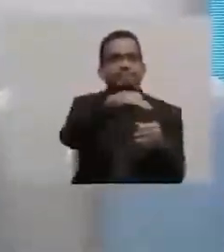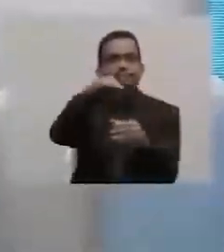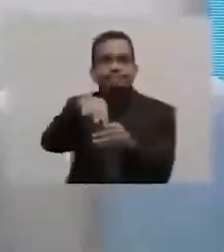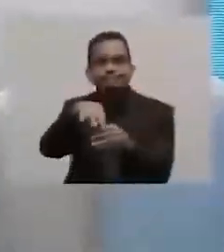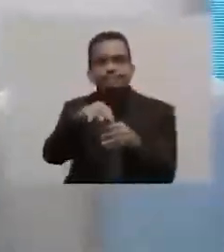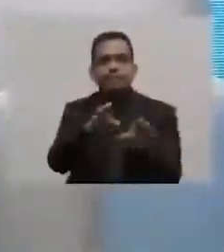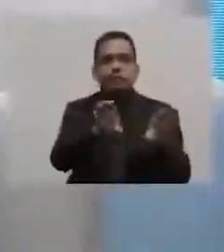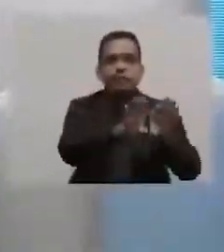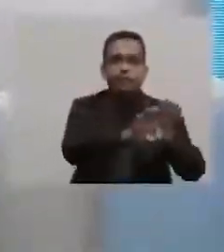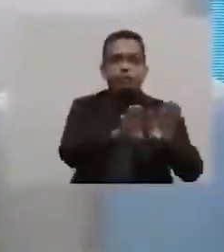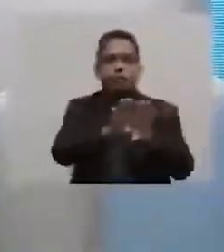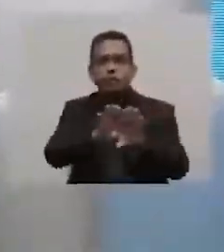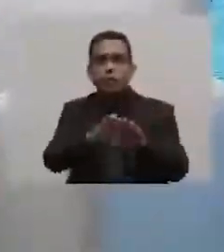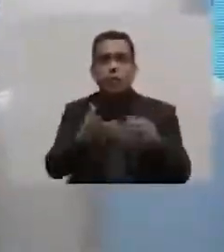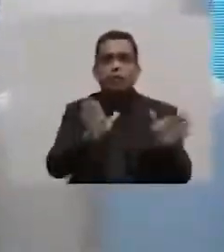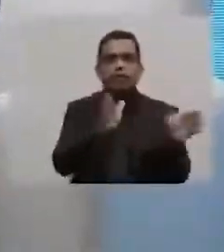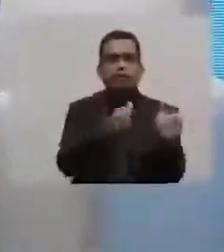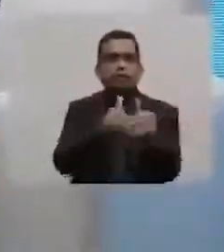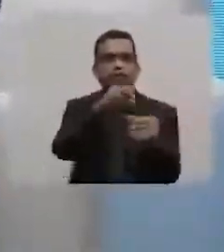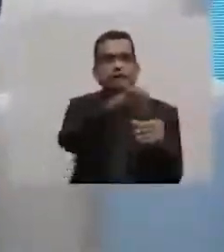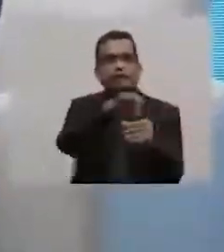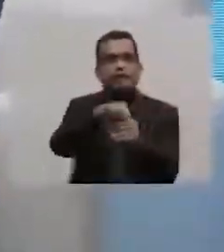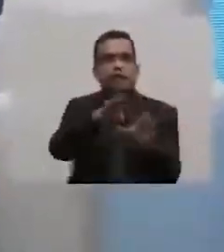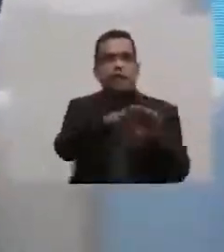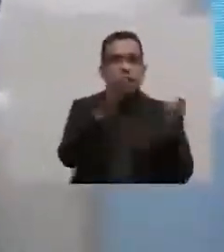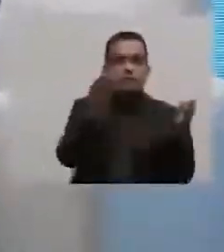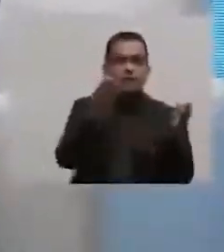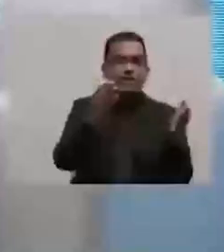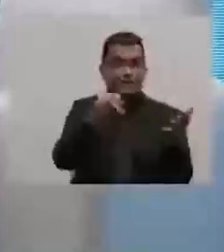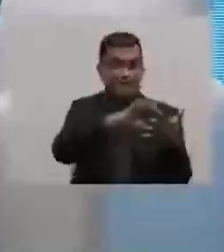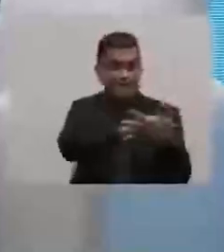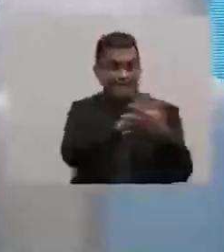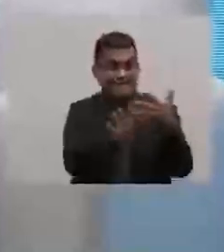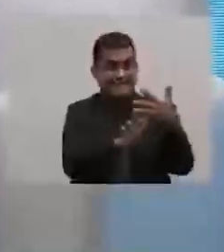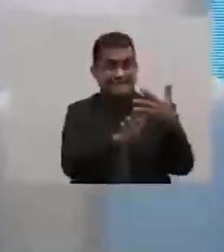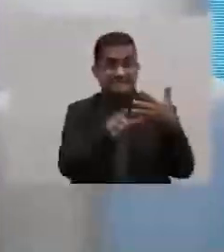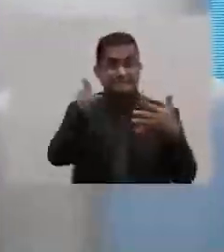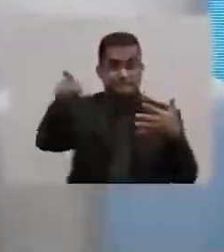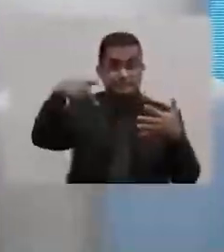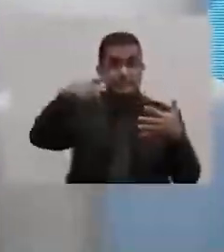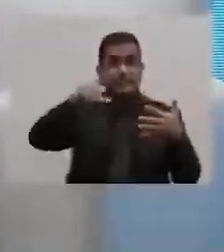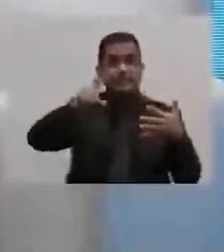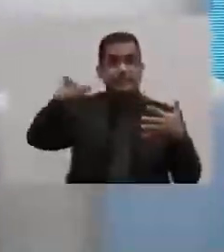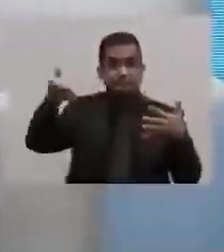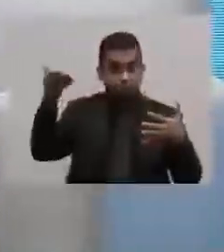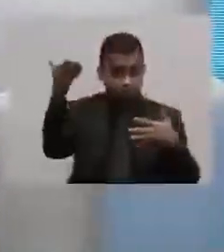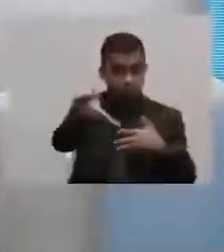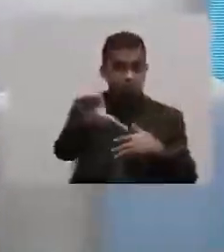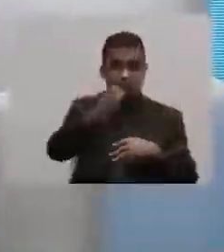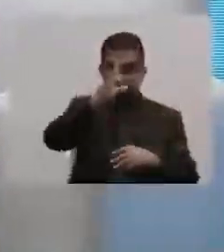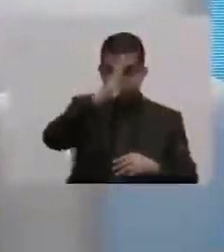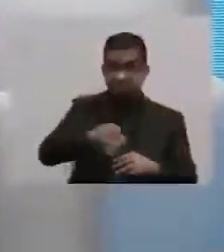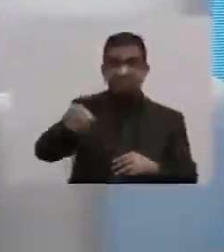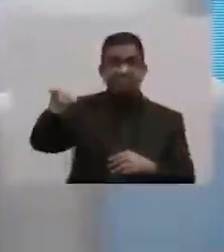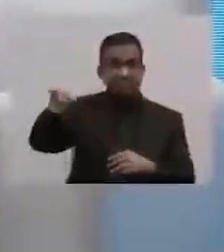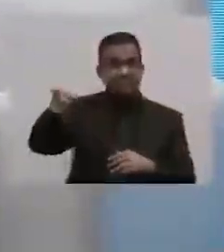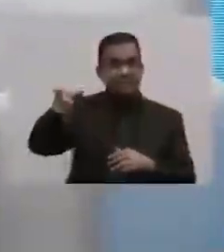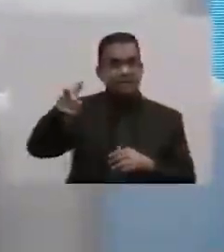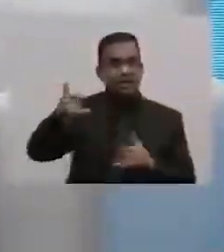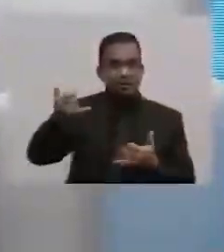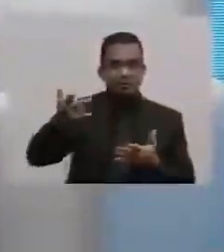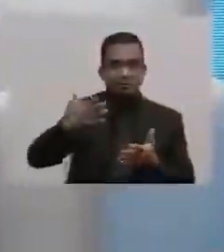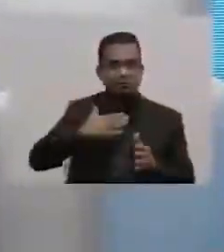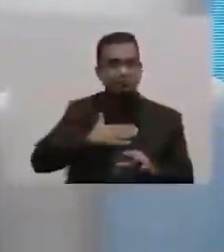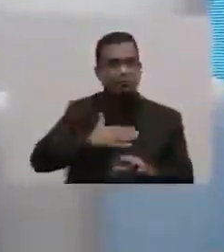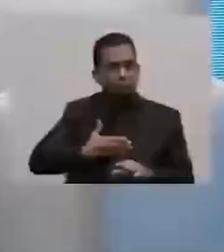sesgados solo con la militancia de los partidos. Y ya veo que en eso hasta el propio PLD, que lo propuso con mucha fuerza, ha estado cediendo en esa